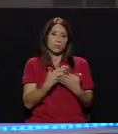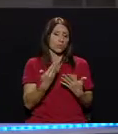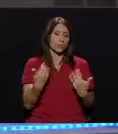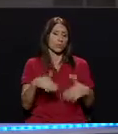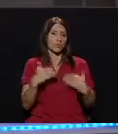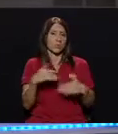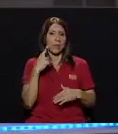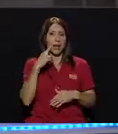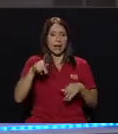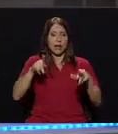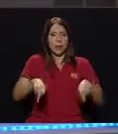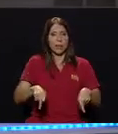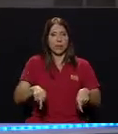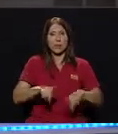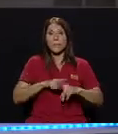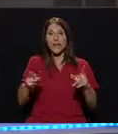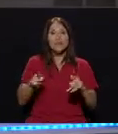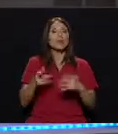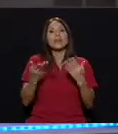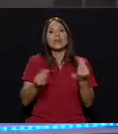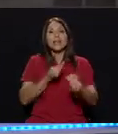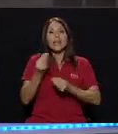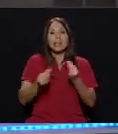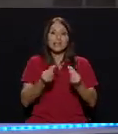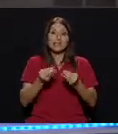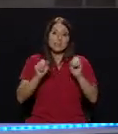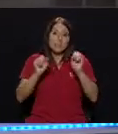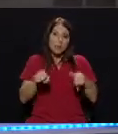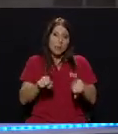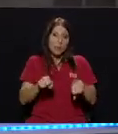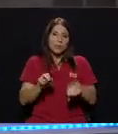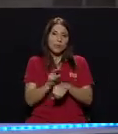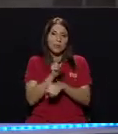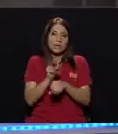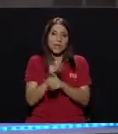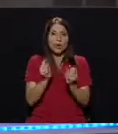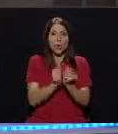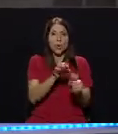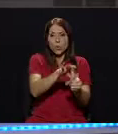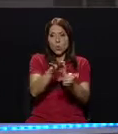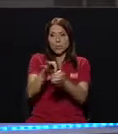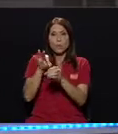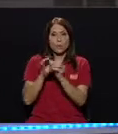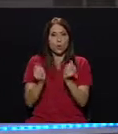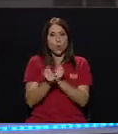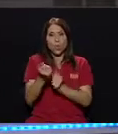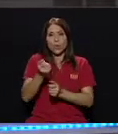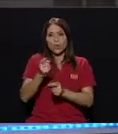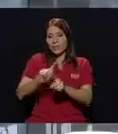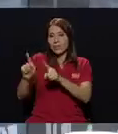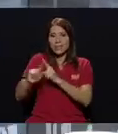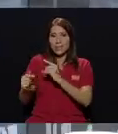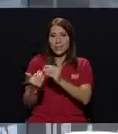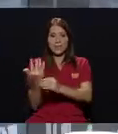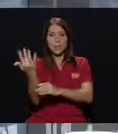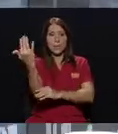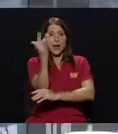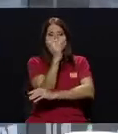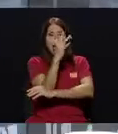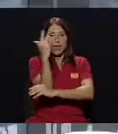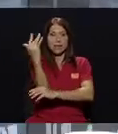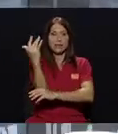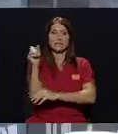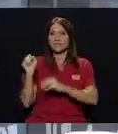sino es ese efecto de polinizar tanto cultivos como plantas silvestres. Claro, y es parte de lo que